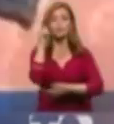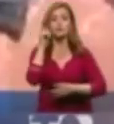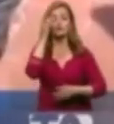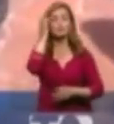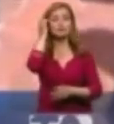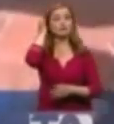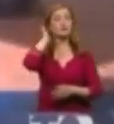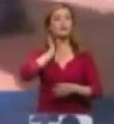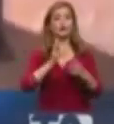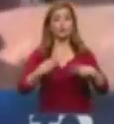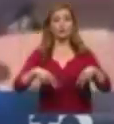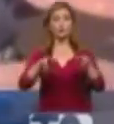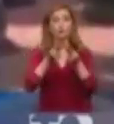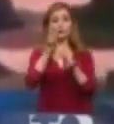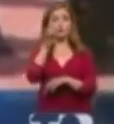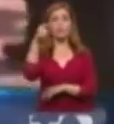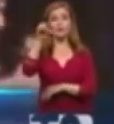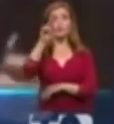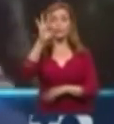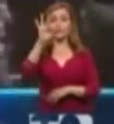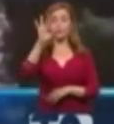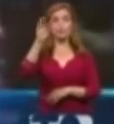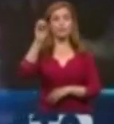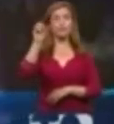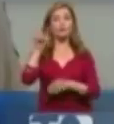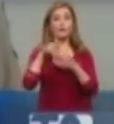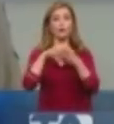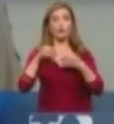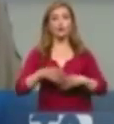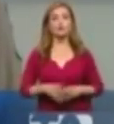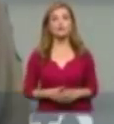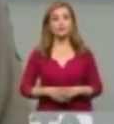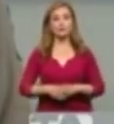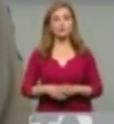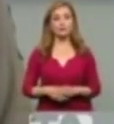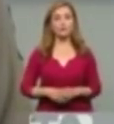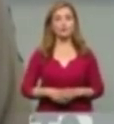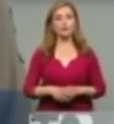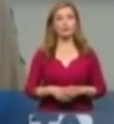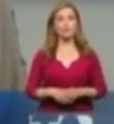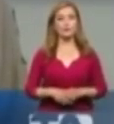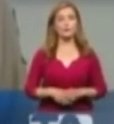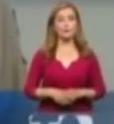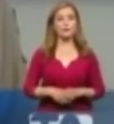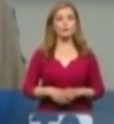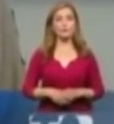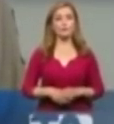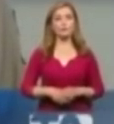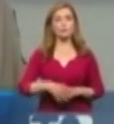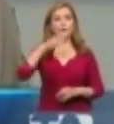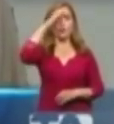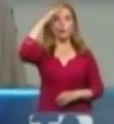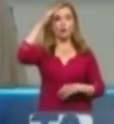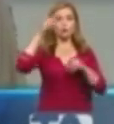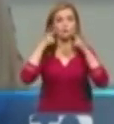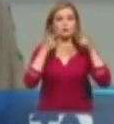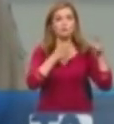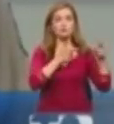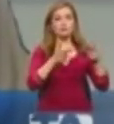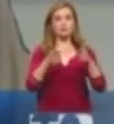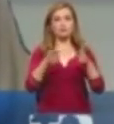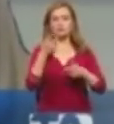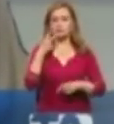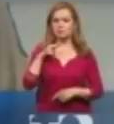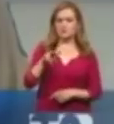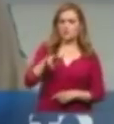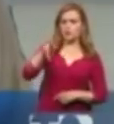cocaína, valorados en $2.900.000. El servicio de guardacostas logra interceptar al noreste de las Islas Galápagos